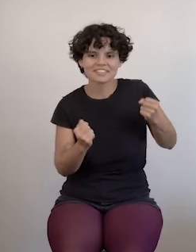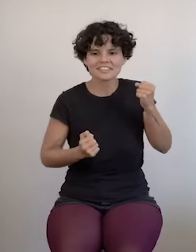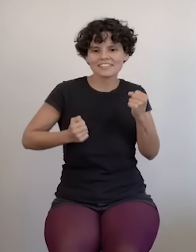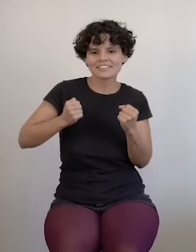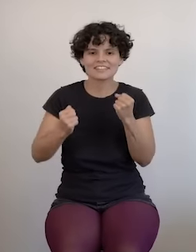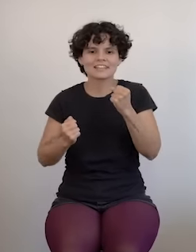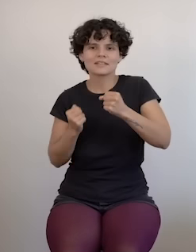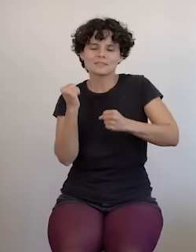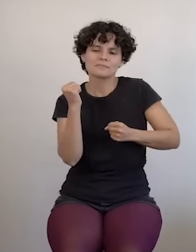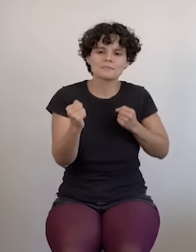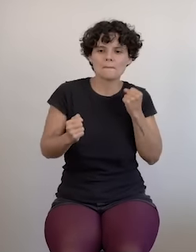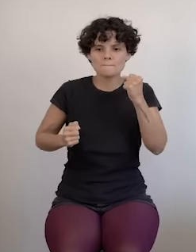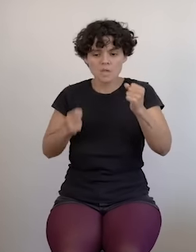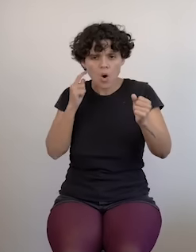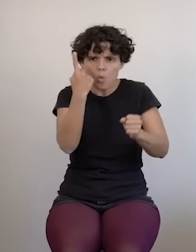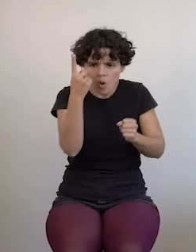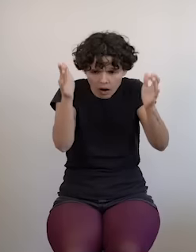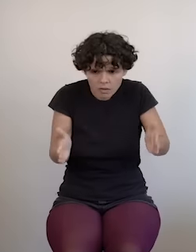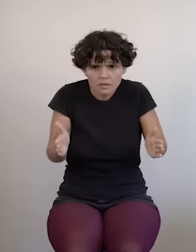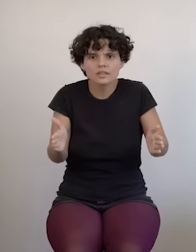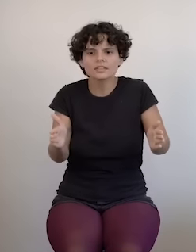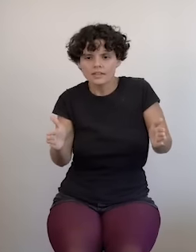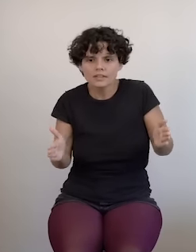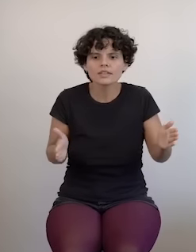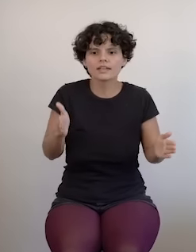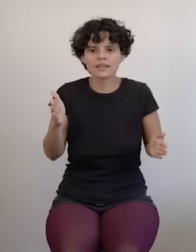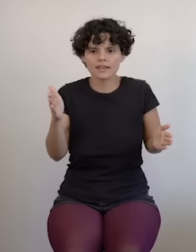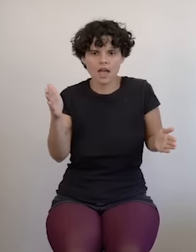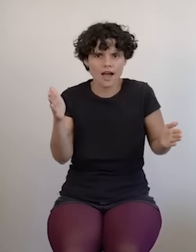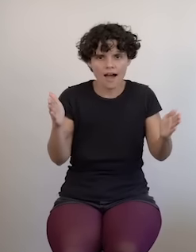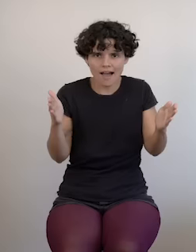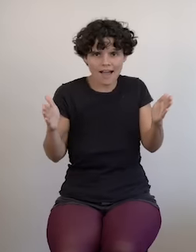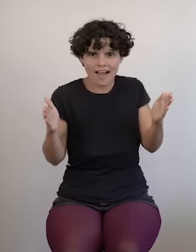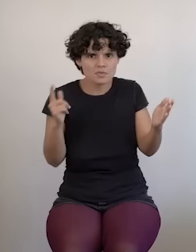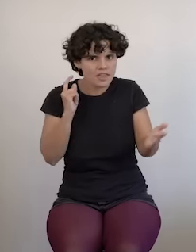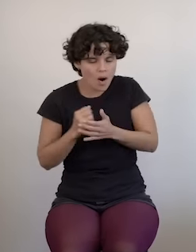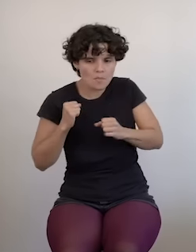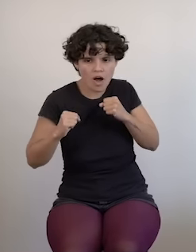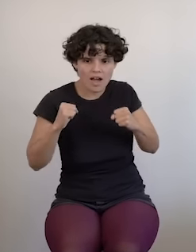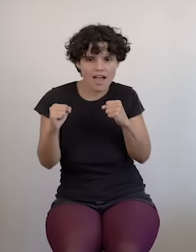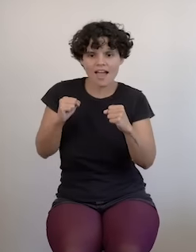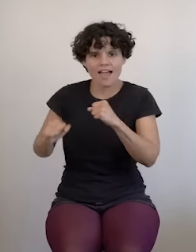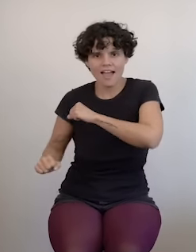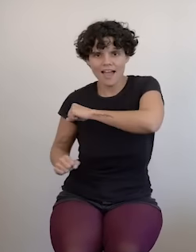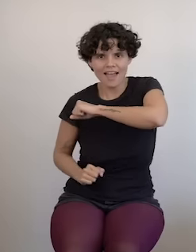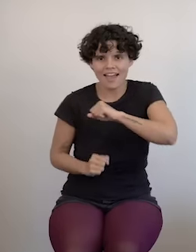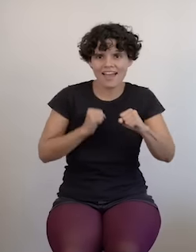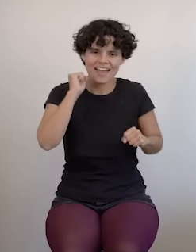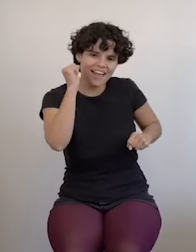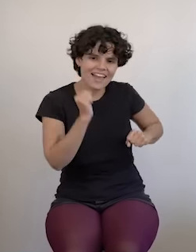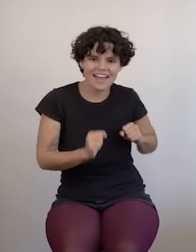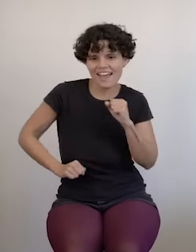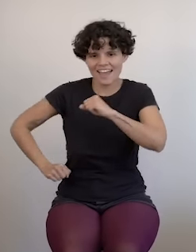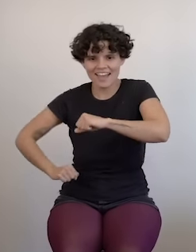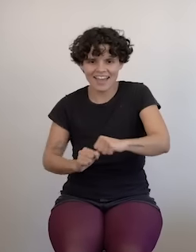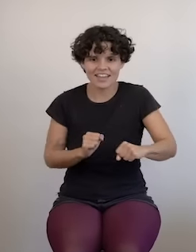allá, para allá, para acá. En la pura baldosa, ¿no? Es apretadita, ahí. Tienes que muerte, po. Y